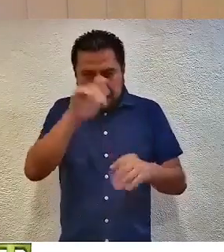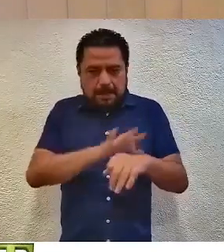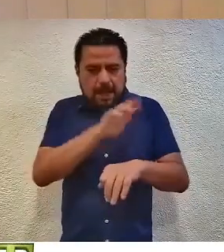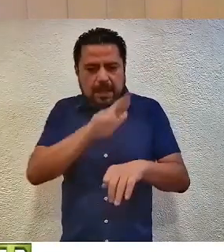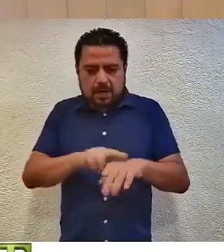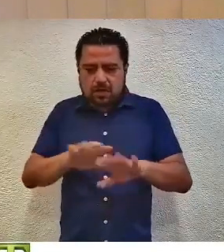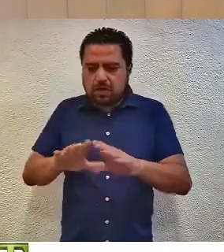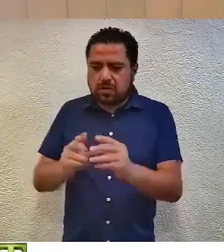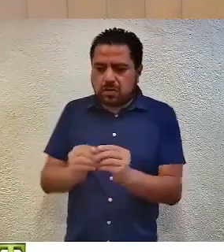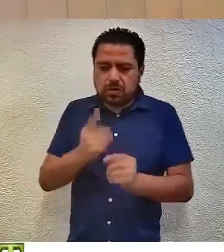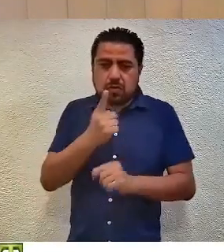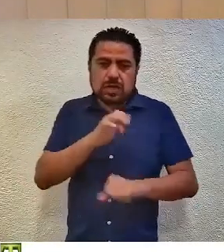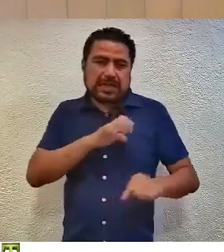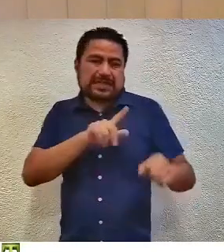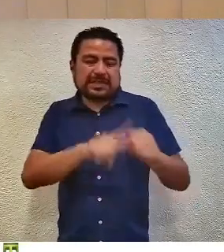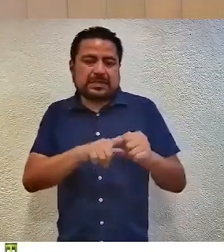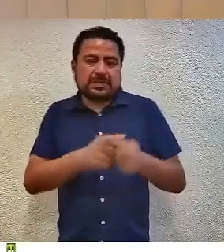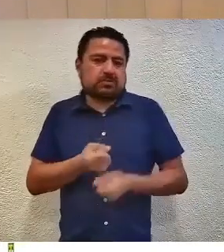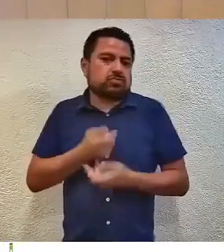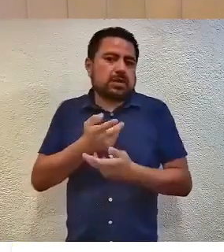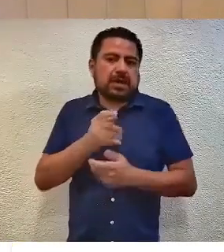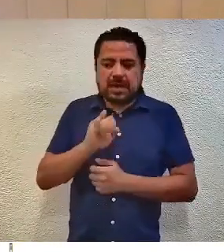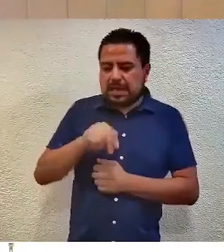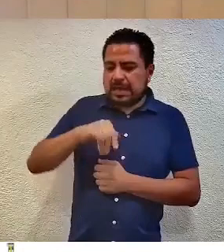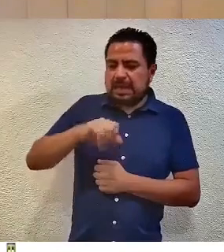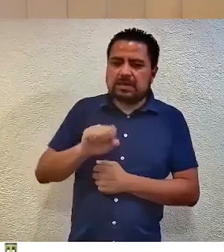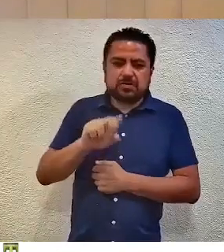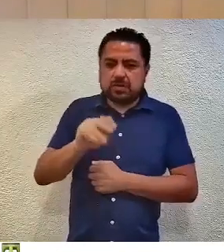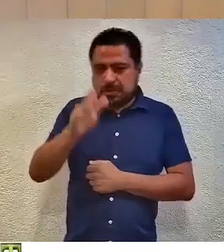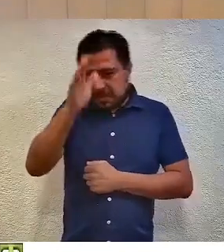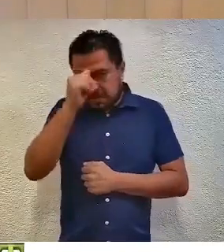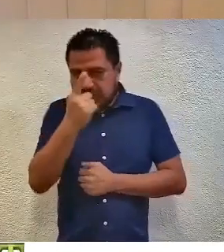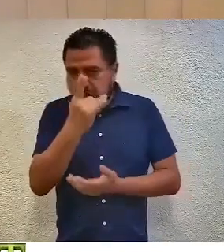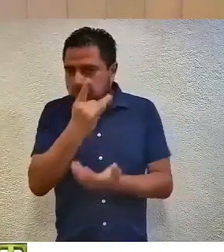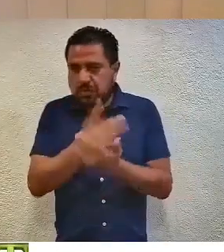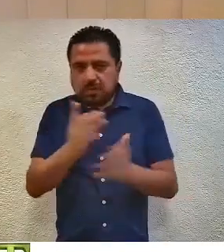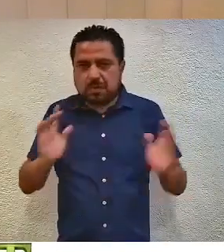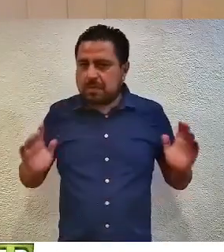votos con el voto particular que presenta el magistrado José Inés Betancur Salgado.